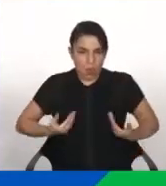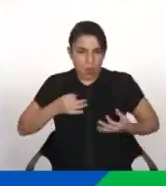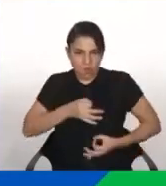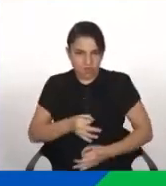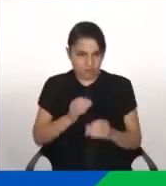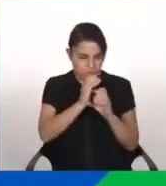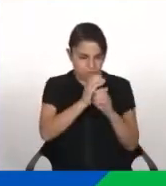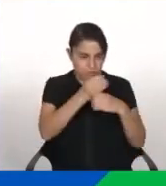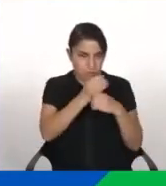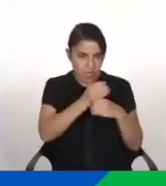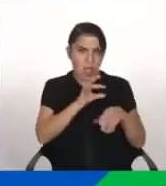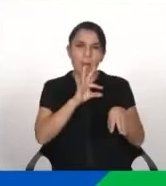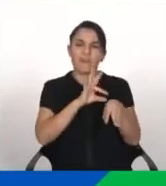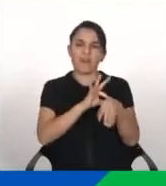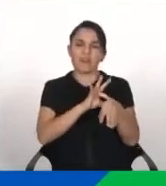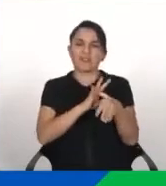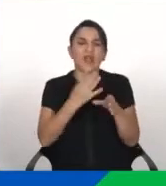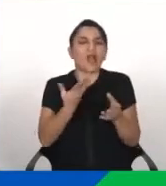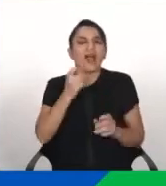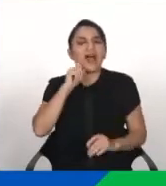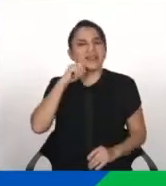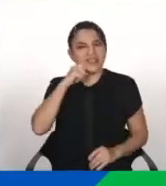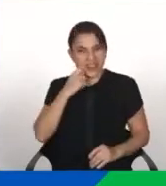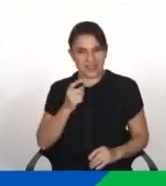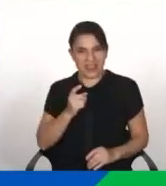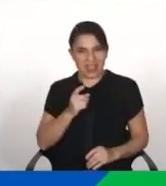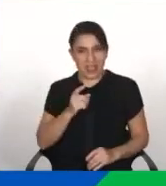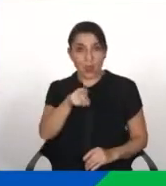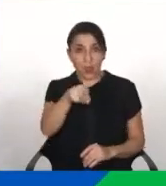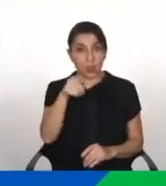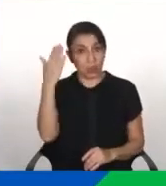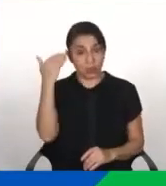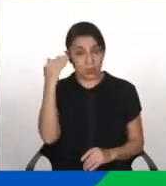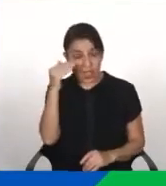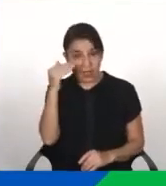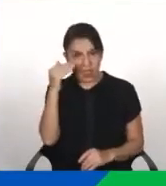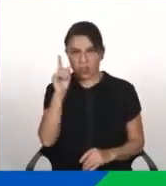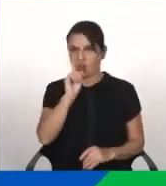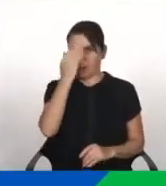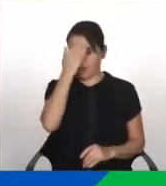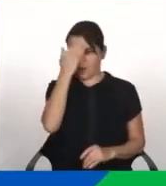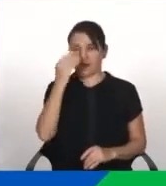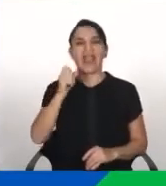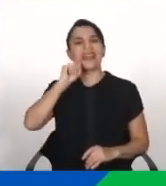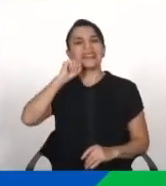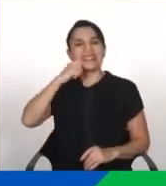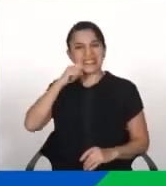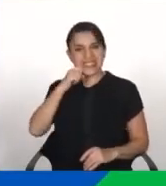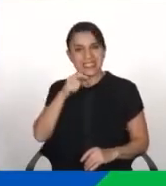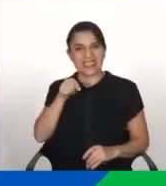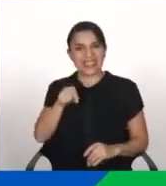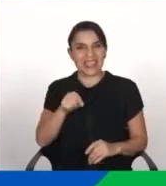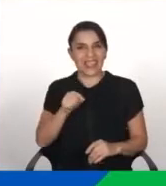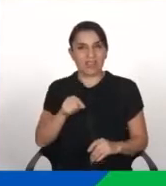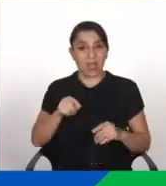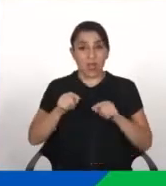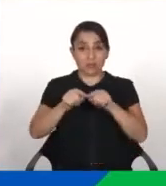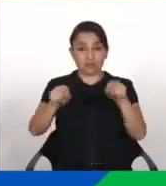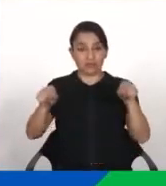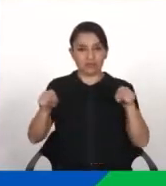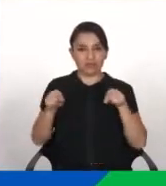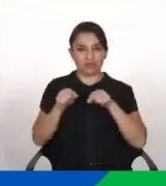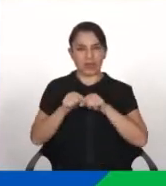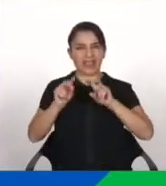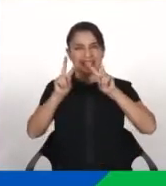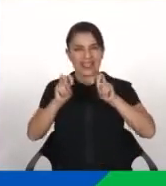no sepas exactamente qué significa. Pero no te preocupes, aquí va la definición. La biomedicina es el campo que estudia el ser humano, especialmente a